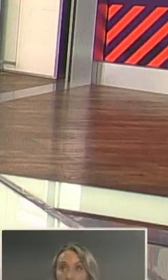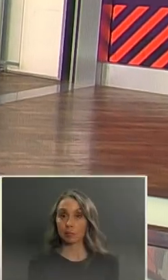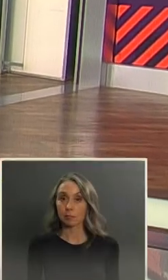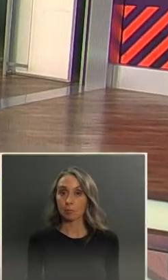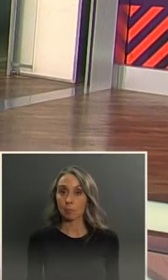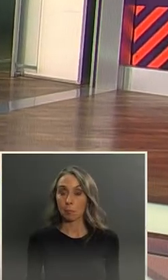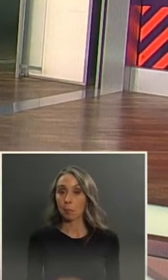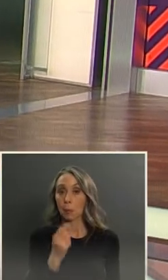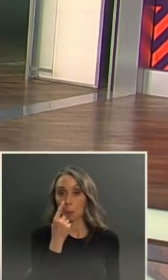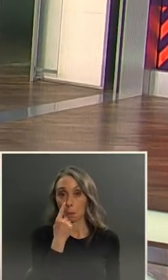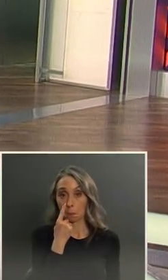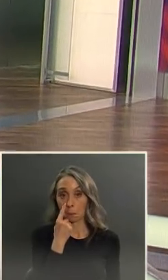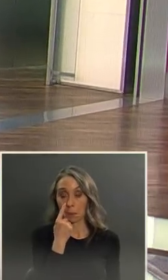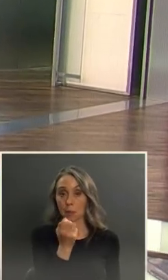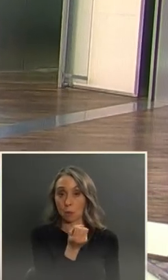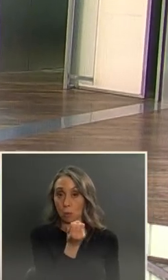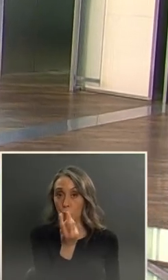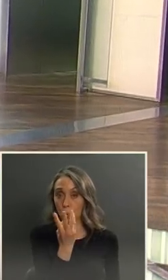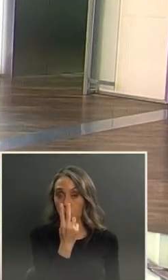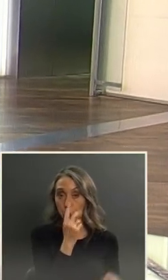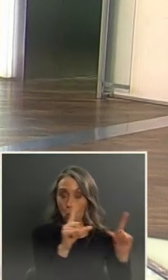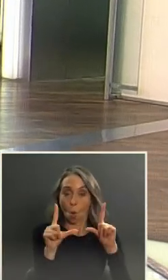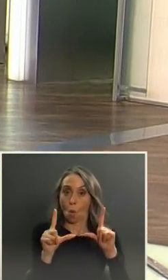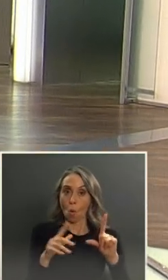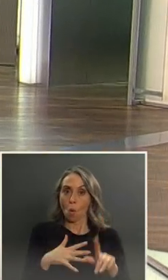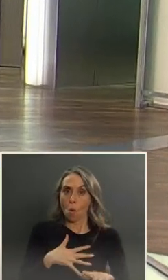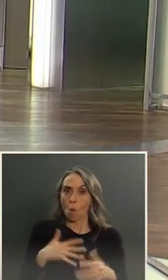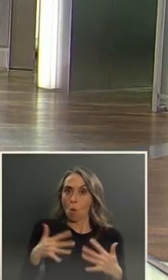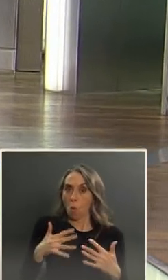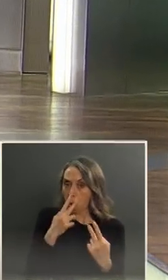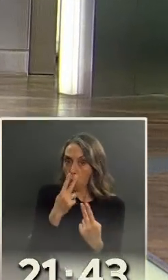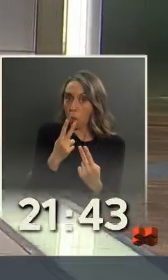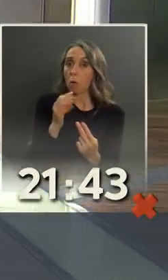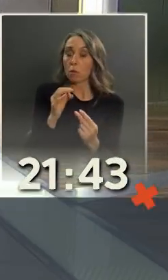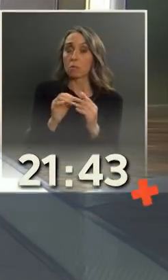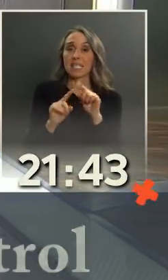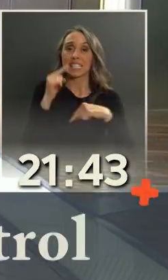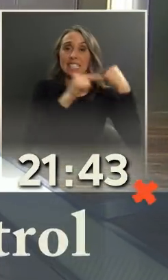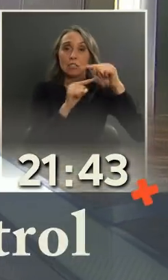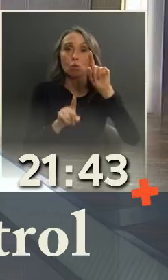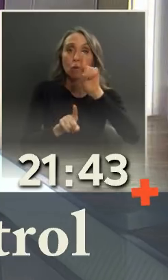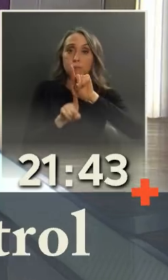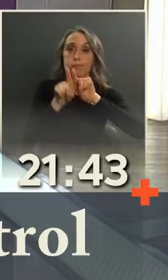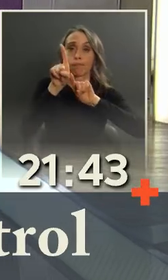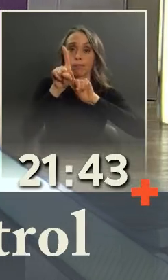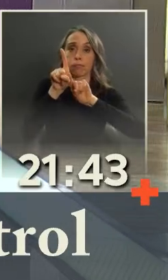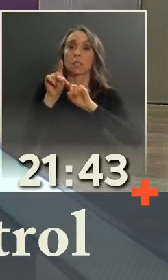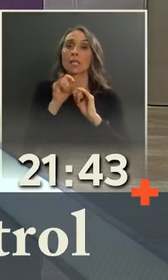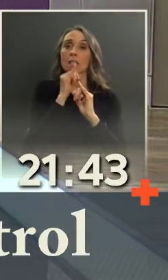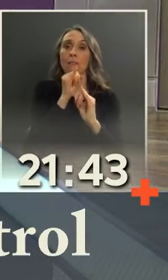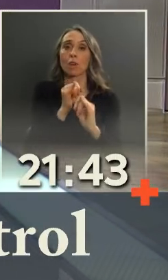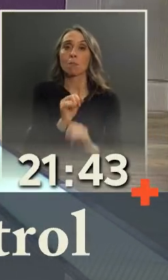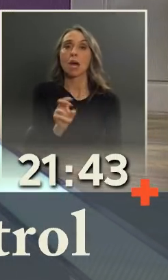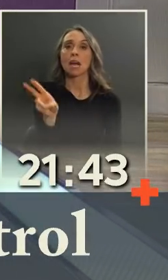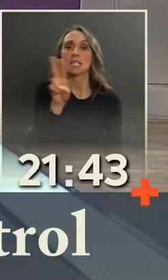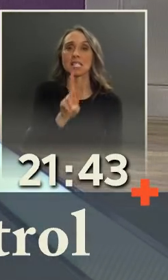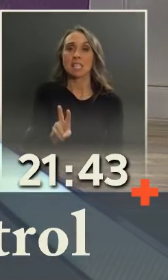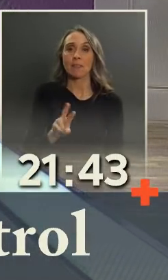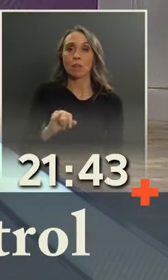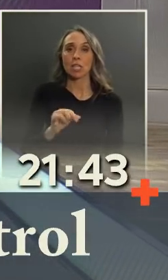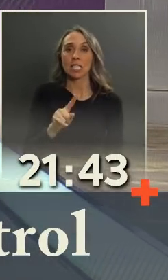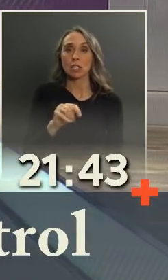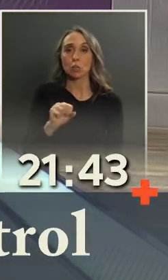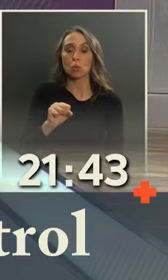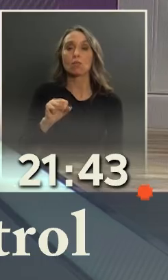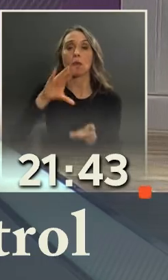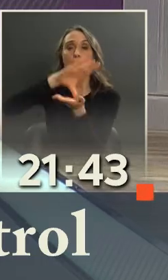Mire, las cifras son realmente impactantes. Se trata de un récord histórico, según revela el Servicio Jesuita a Migrantes, que logró obtener